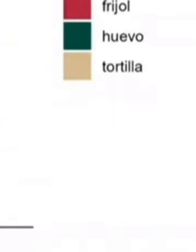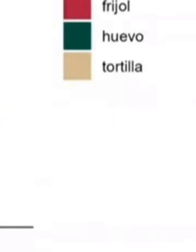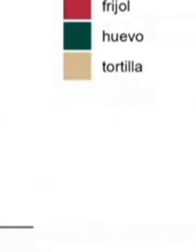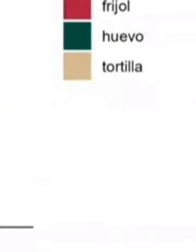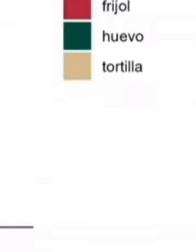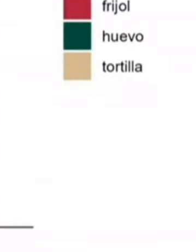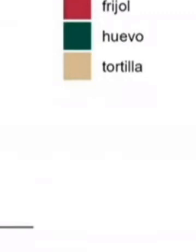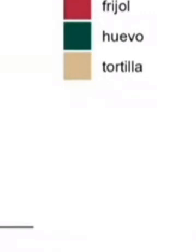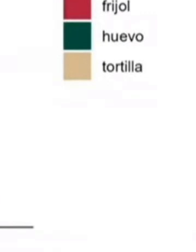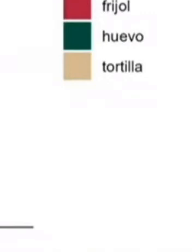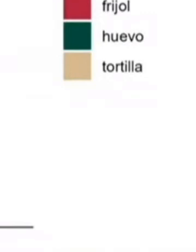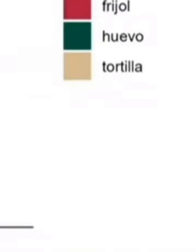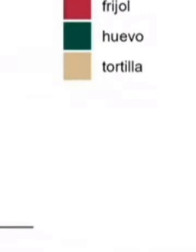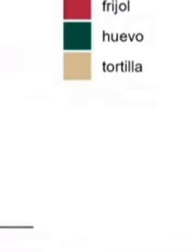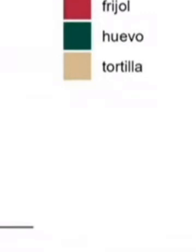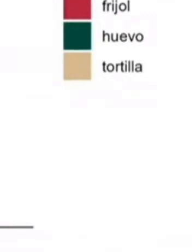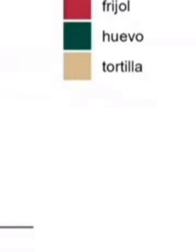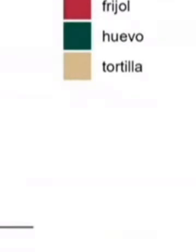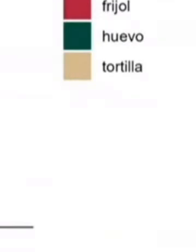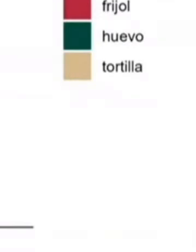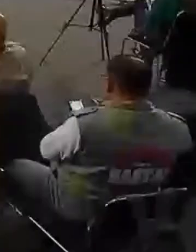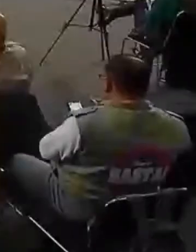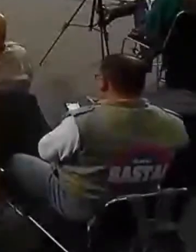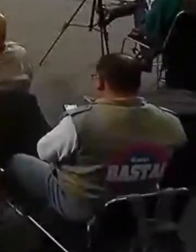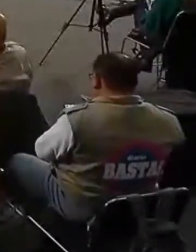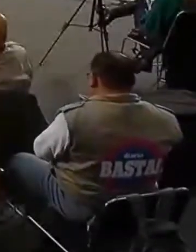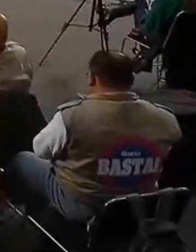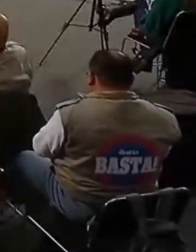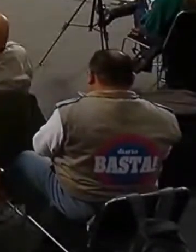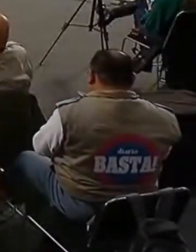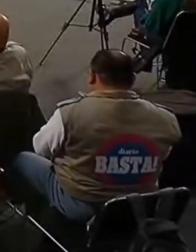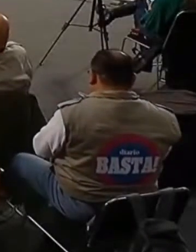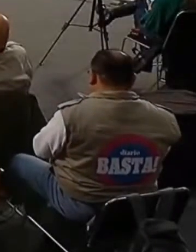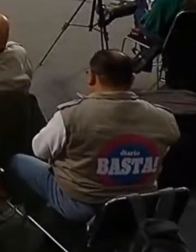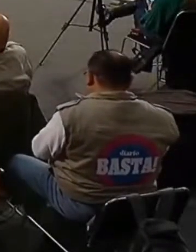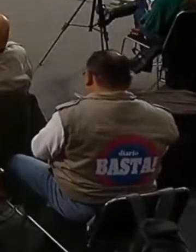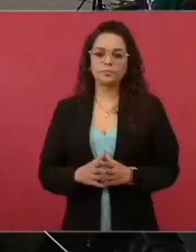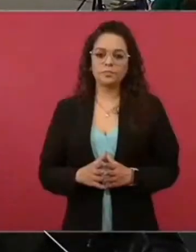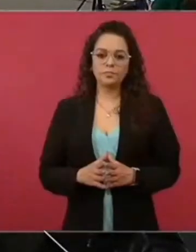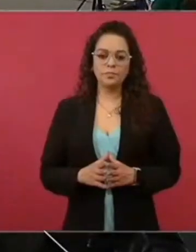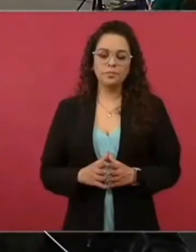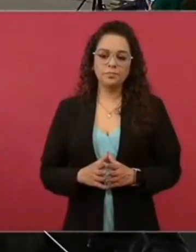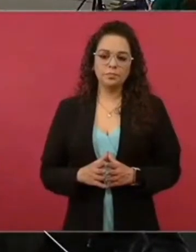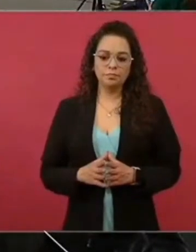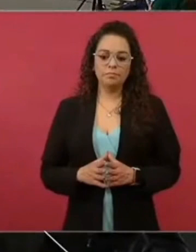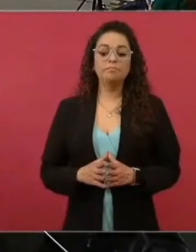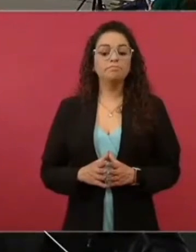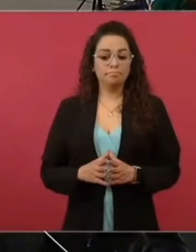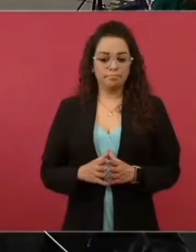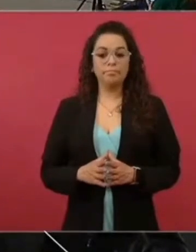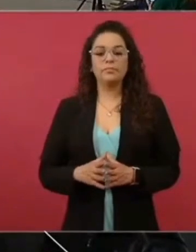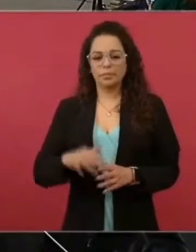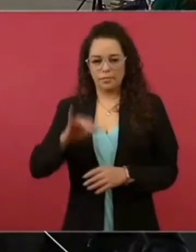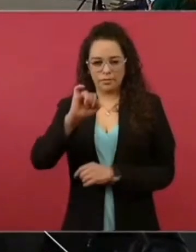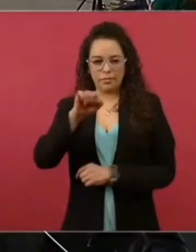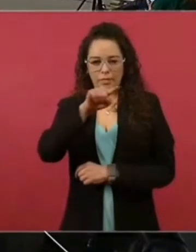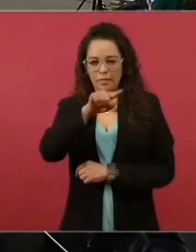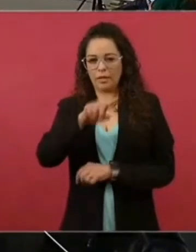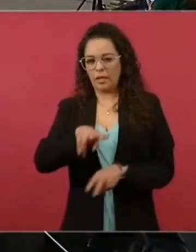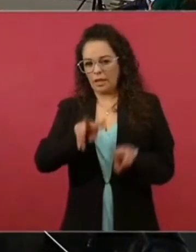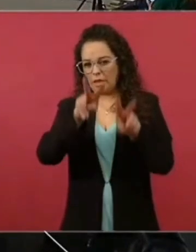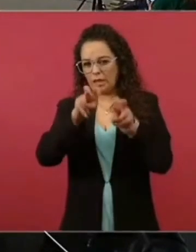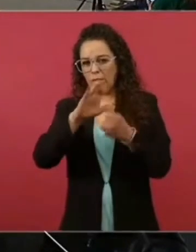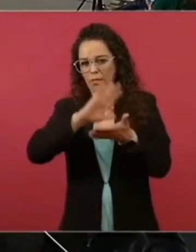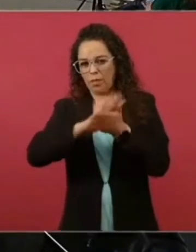¿no?, de internet. Sí, porque puedes, sí me acuerdo muy bien de lo de la tortilla, los 50 kilos,